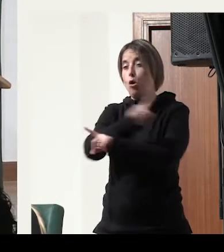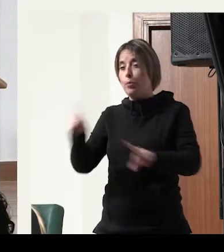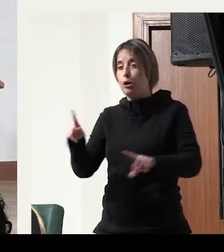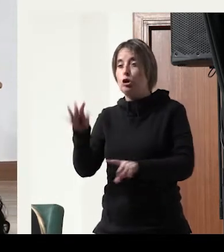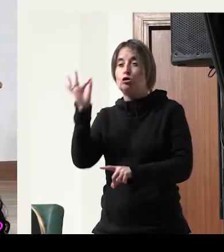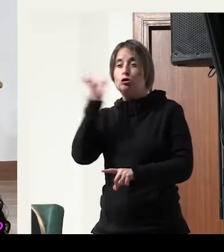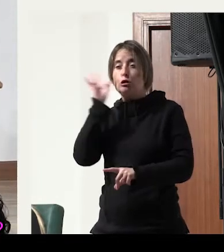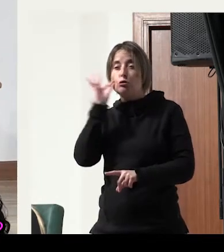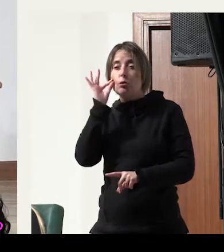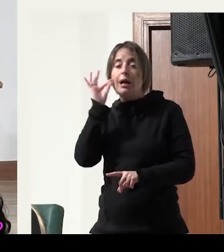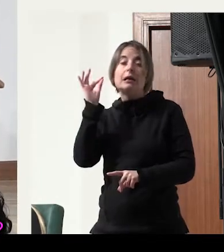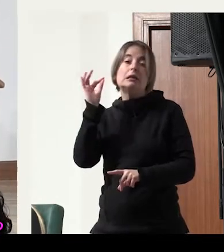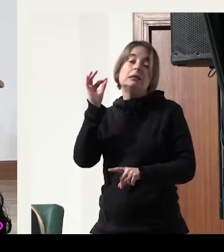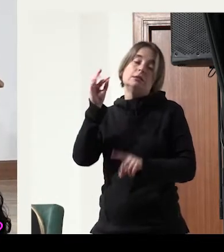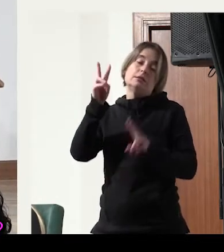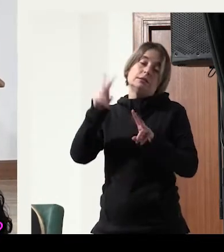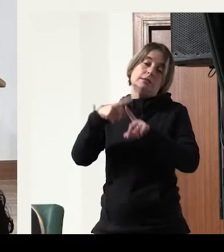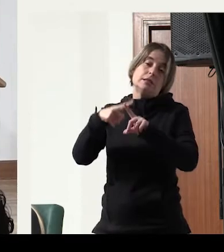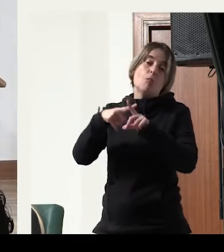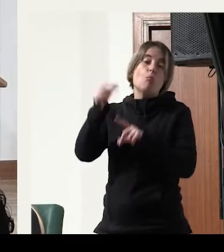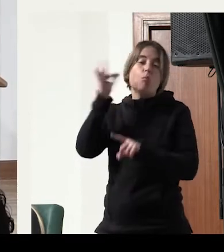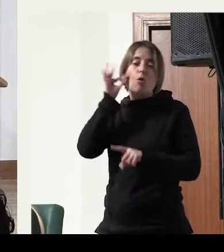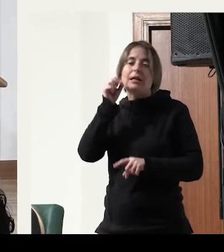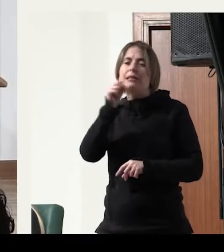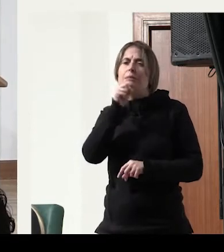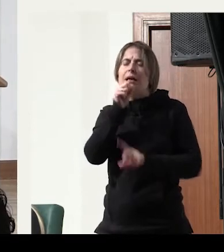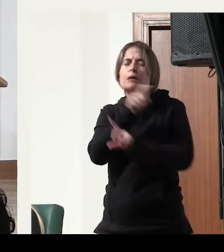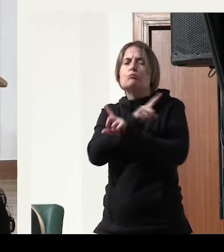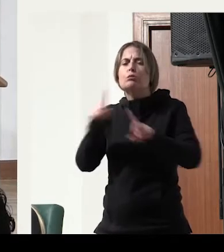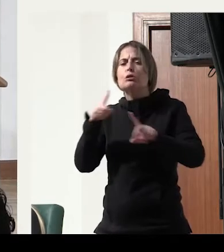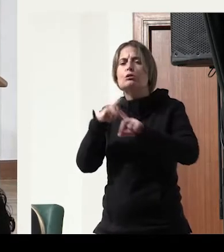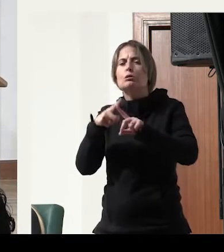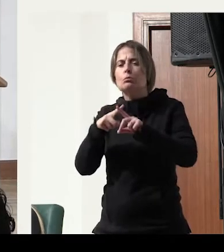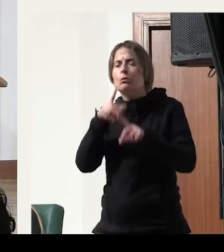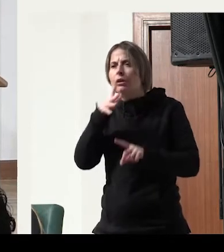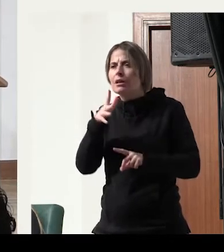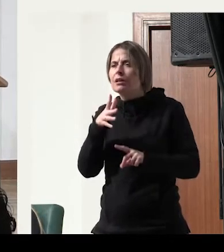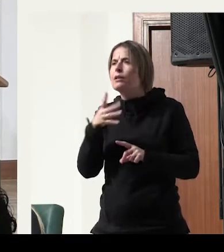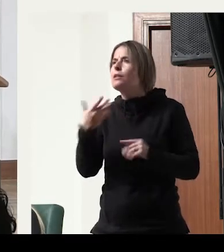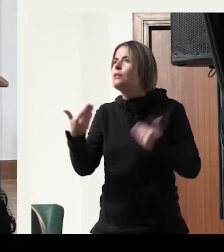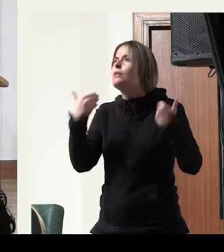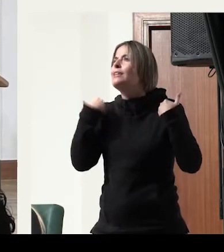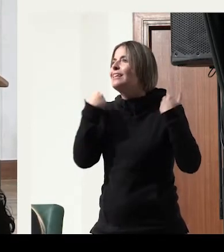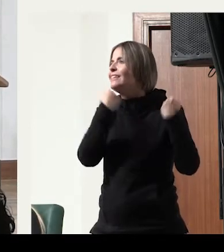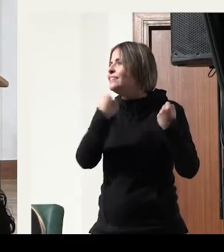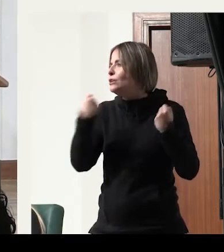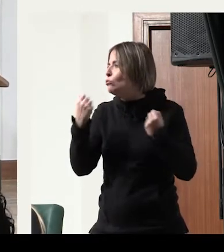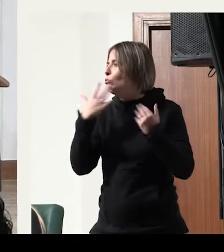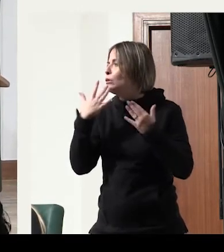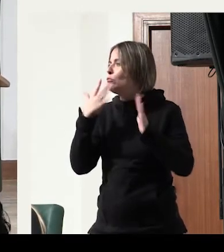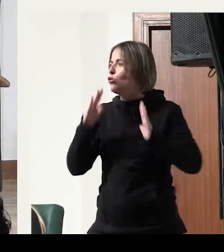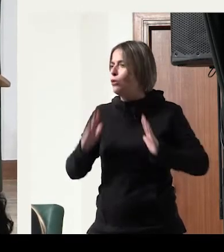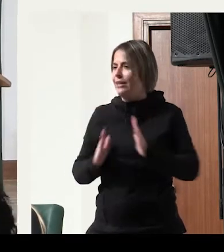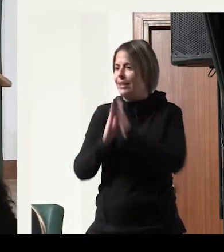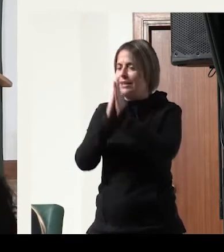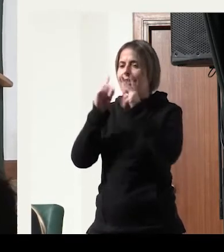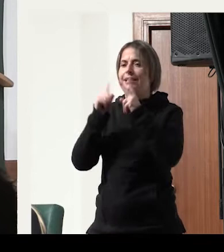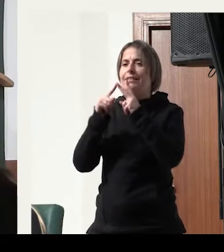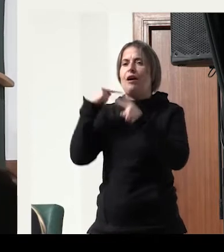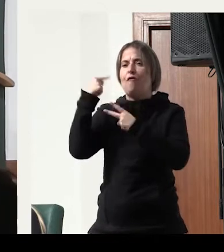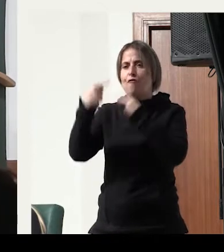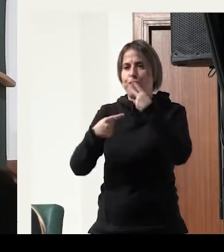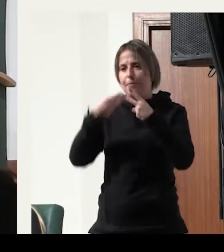viejas? ¿A qué crees que obedece? ¿Instituciones, por ejemplo, como la Iglesia, la familia y la historia de la que